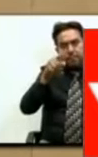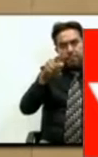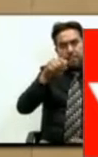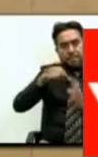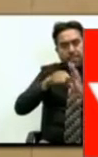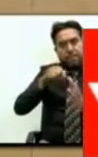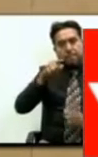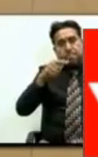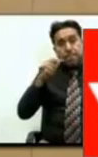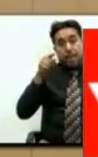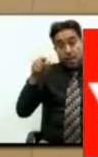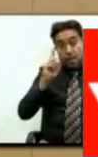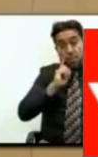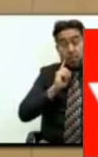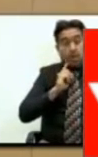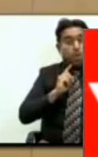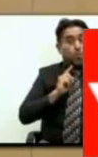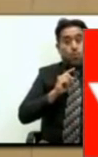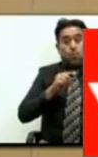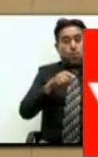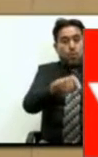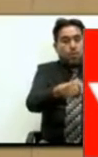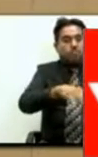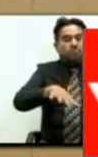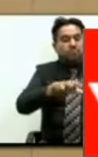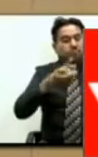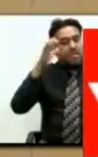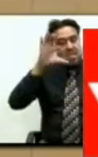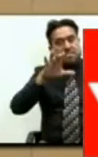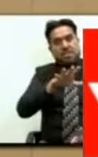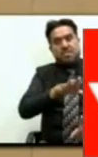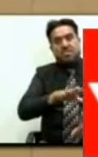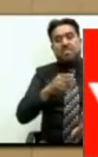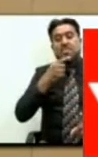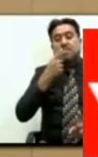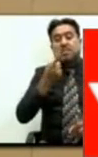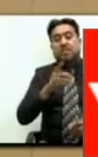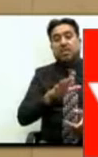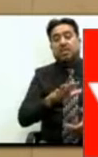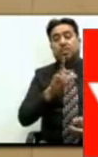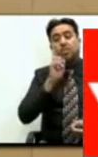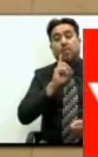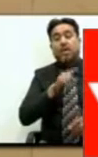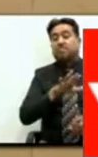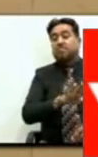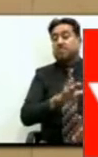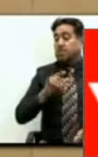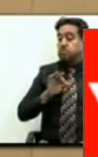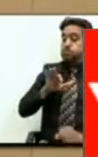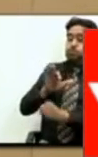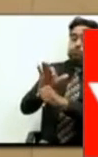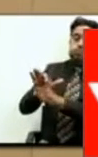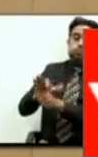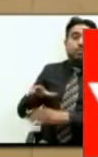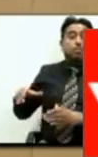la propuesta y justificó la represión defendió el actuar de los